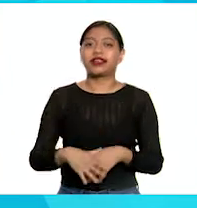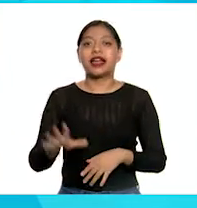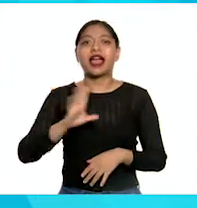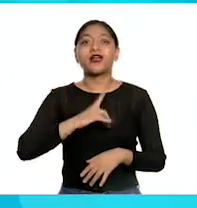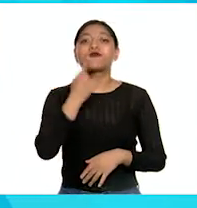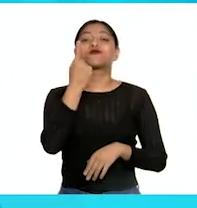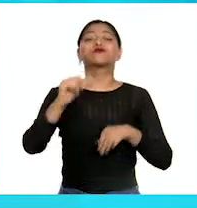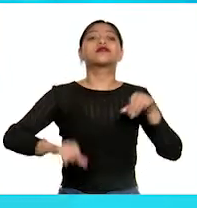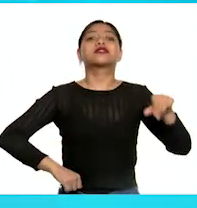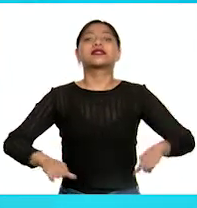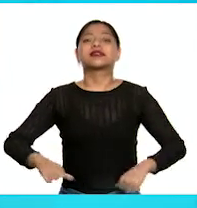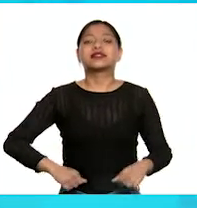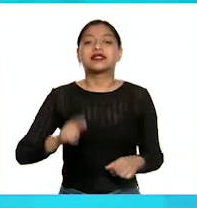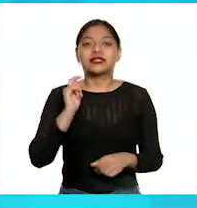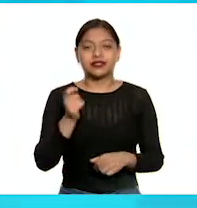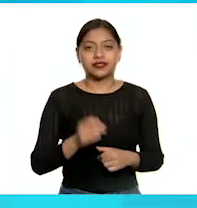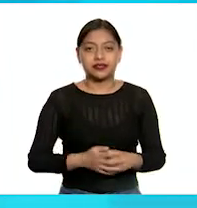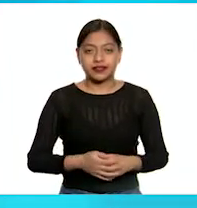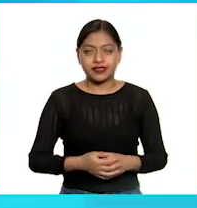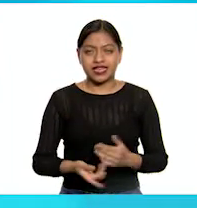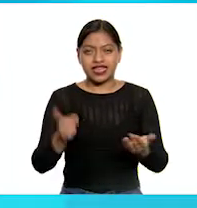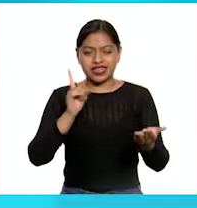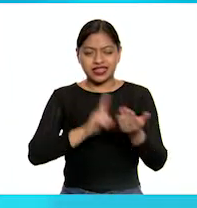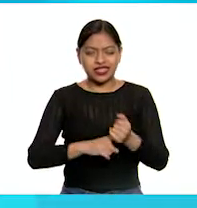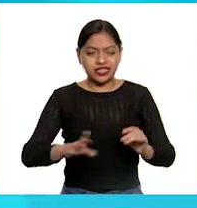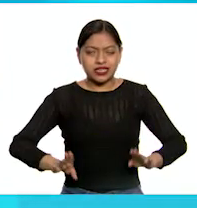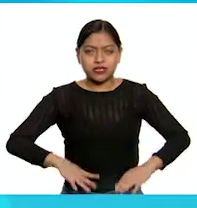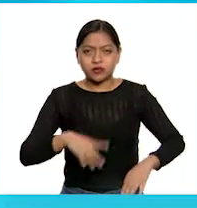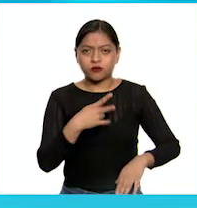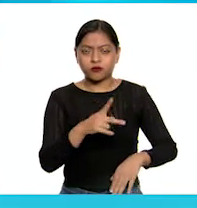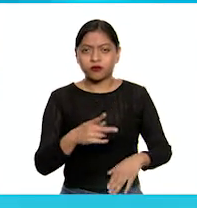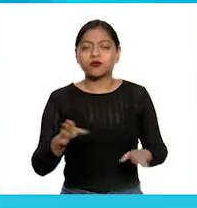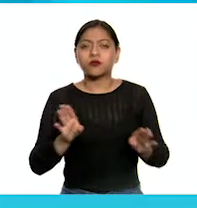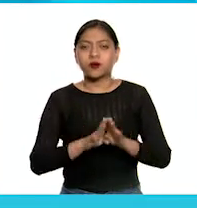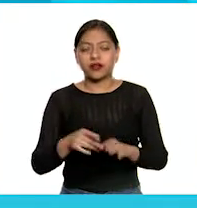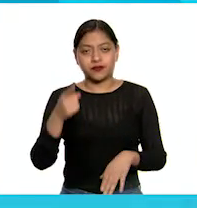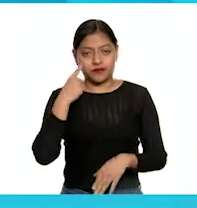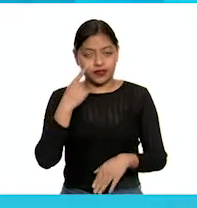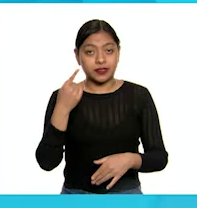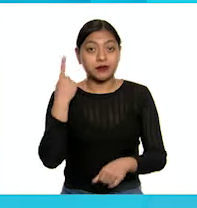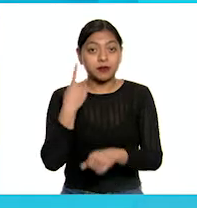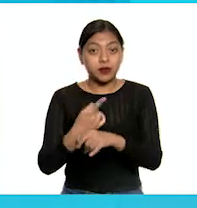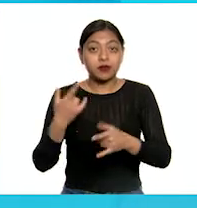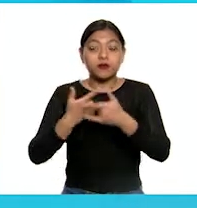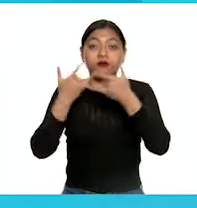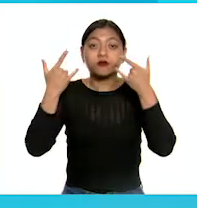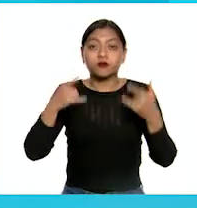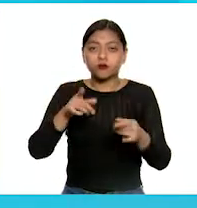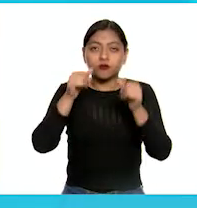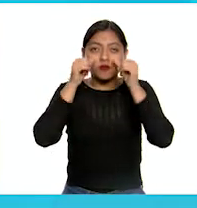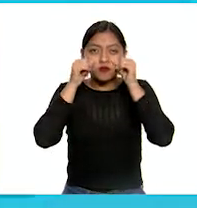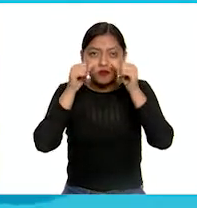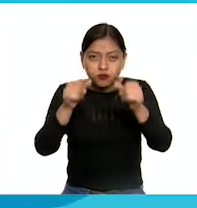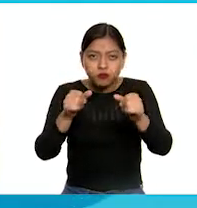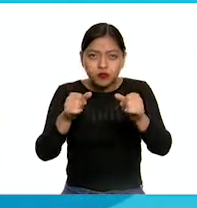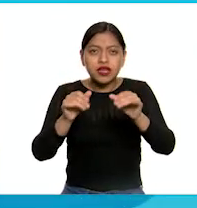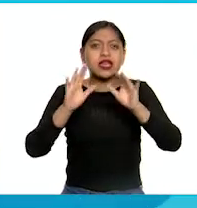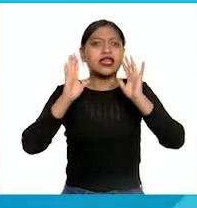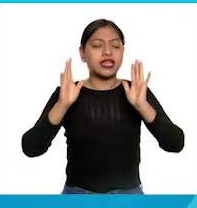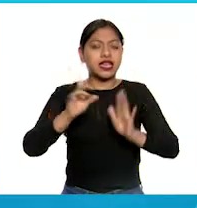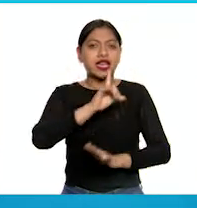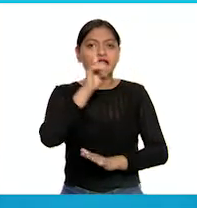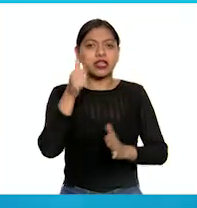actividad. Identifiquemos los elementos. Escucha la lectura de un cuento y completa la tabla para